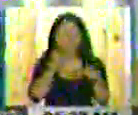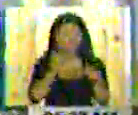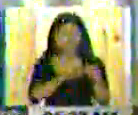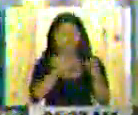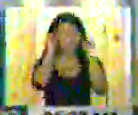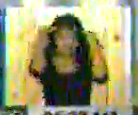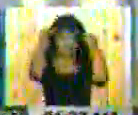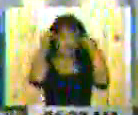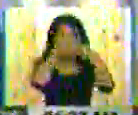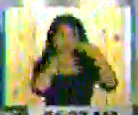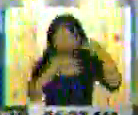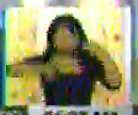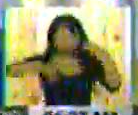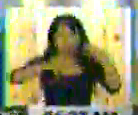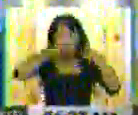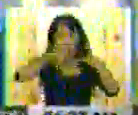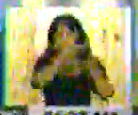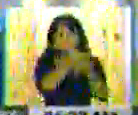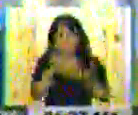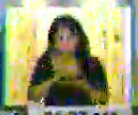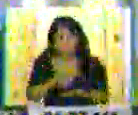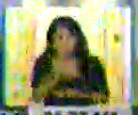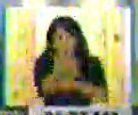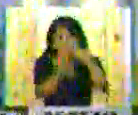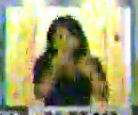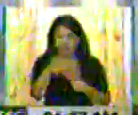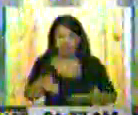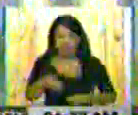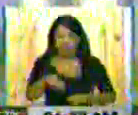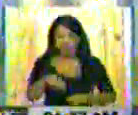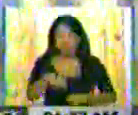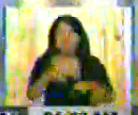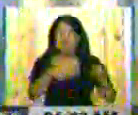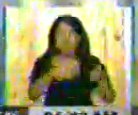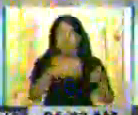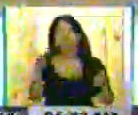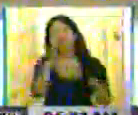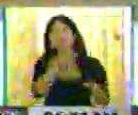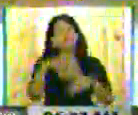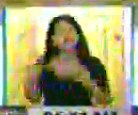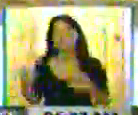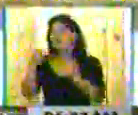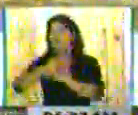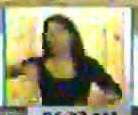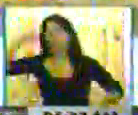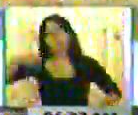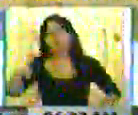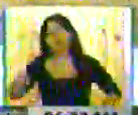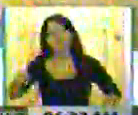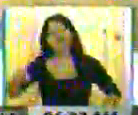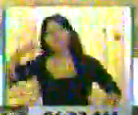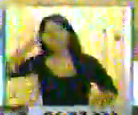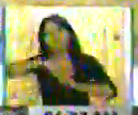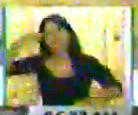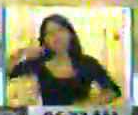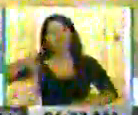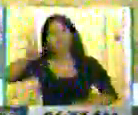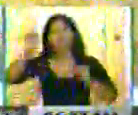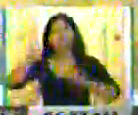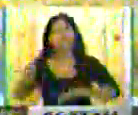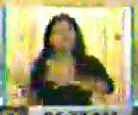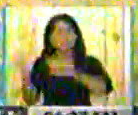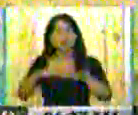Primero, una Fuerza Armada Nacional compenetrada con esta constitución. Y hay que decirlo.